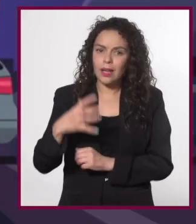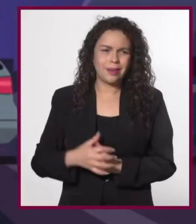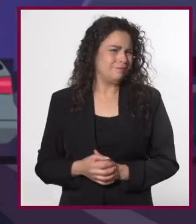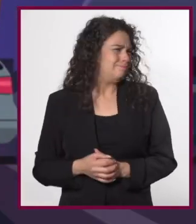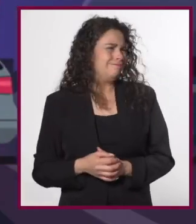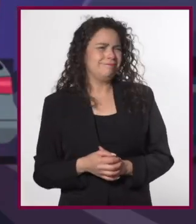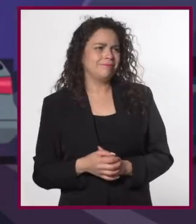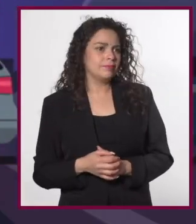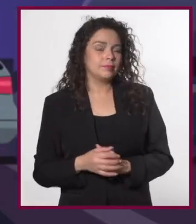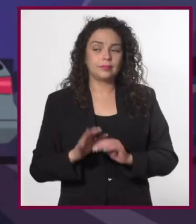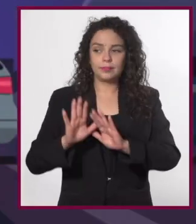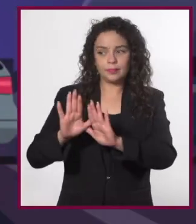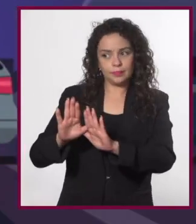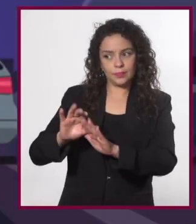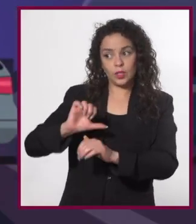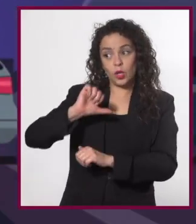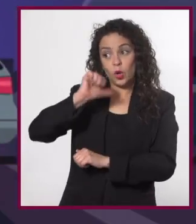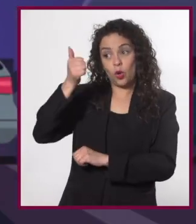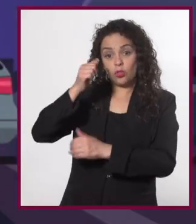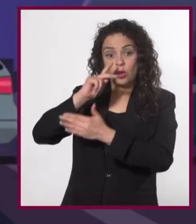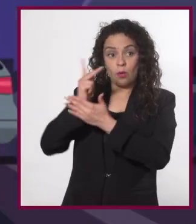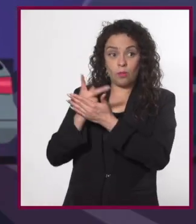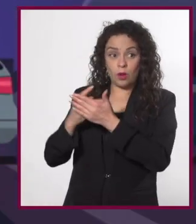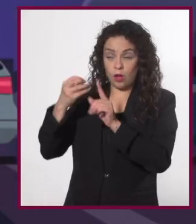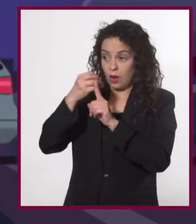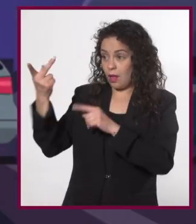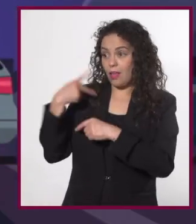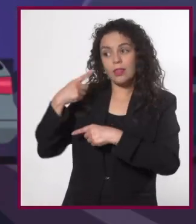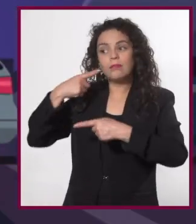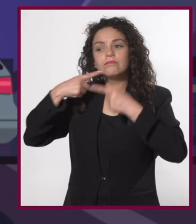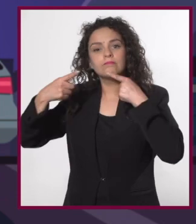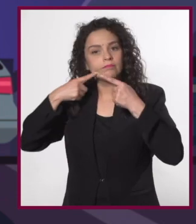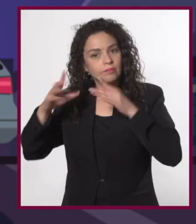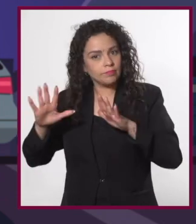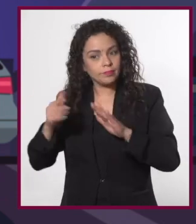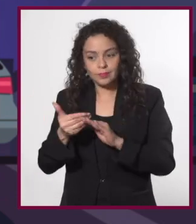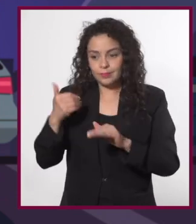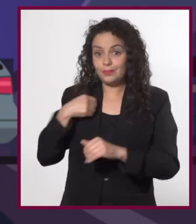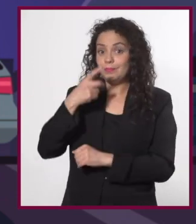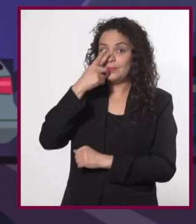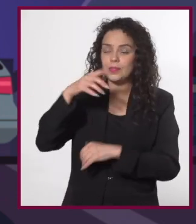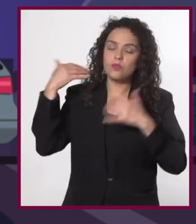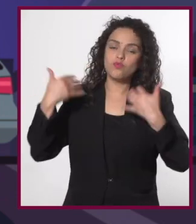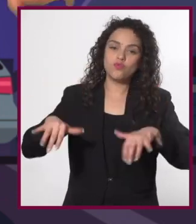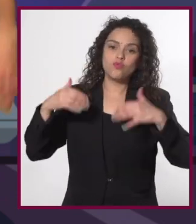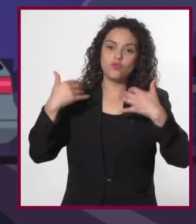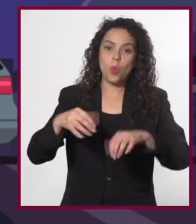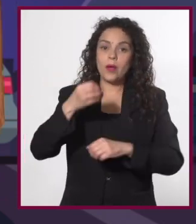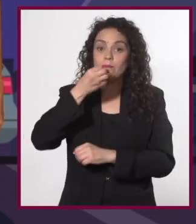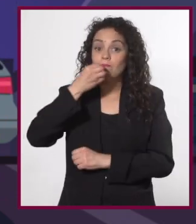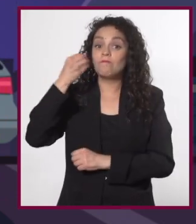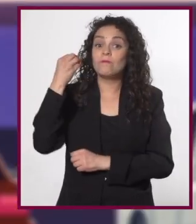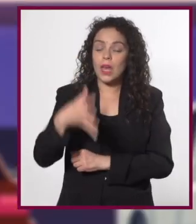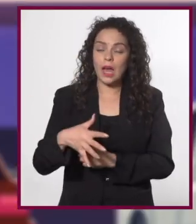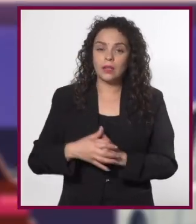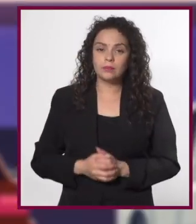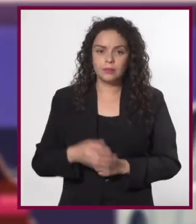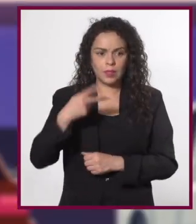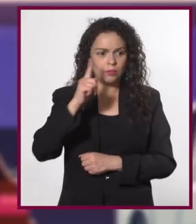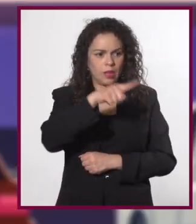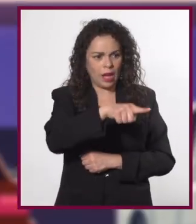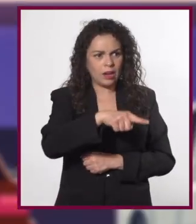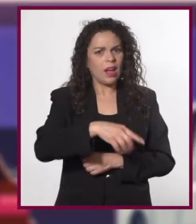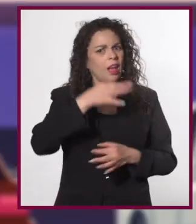esa discusión la vamos a tener que dejar para otro programa, que de una vez les adelanto que va a estar buenísimo. Pero no te